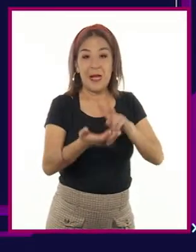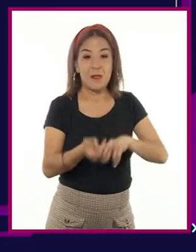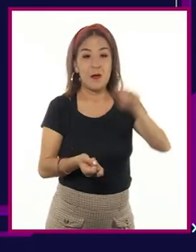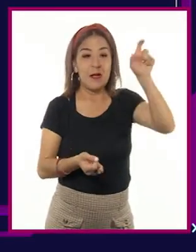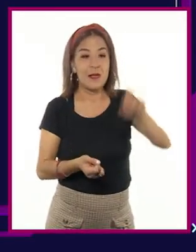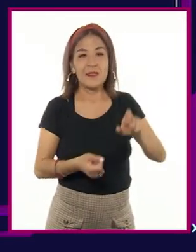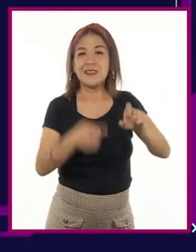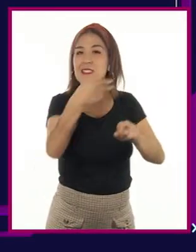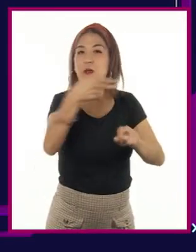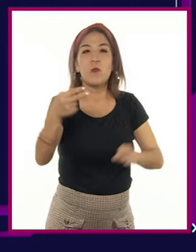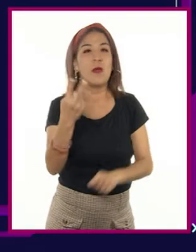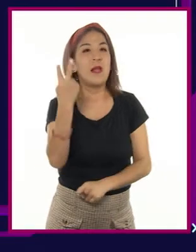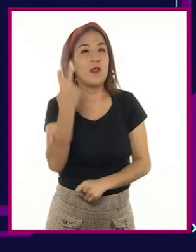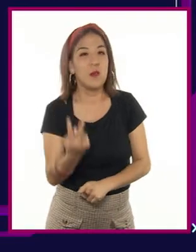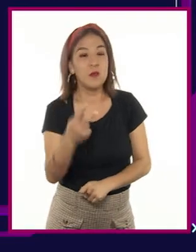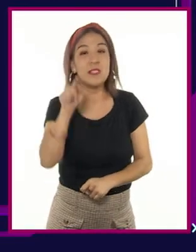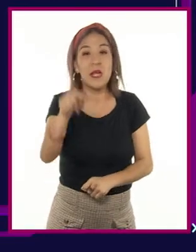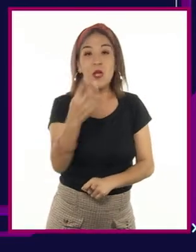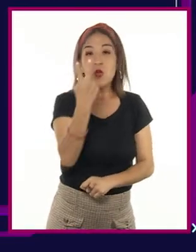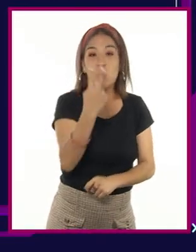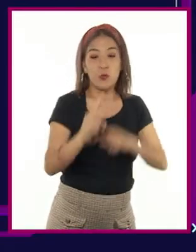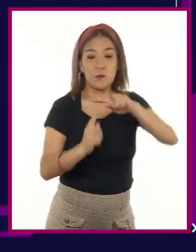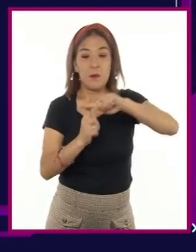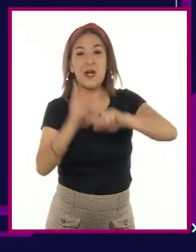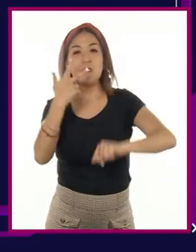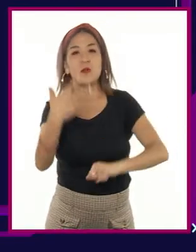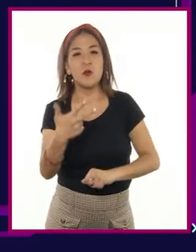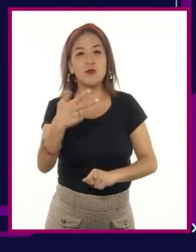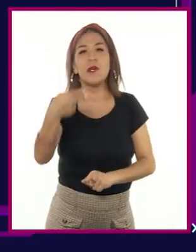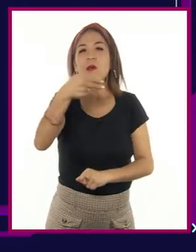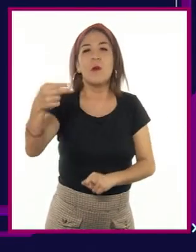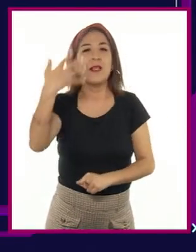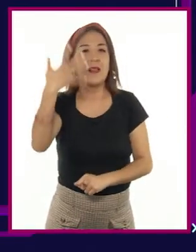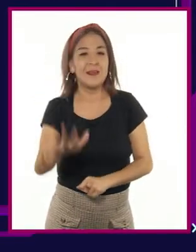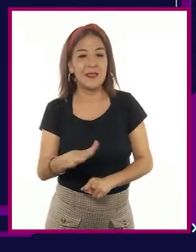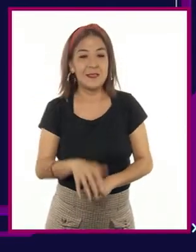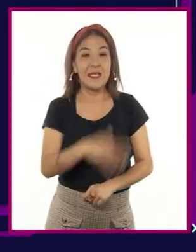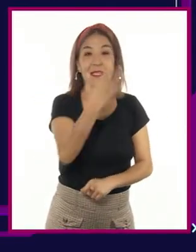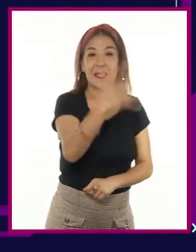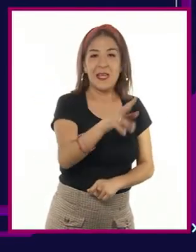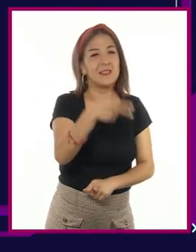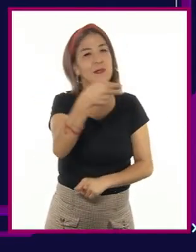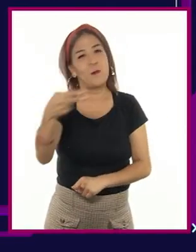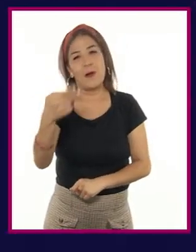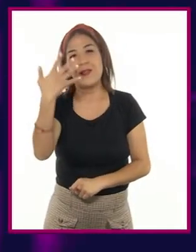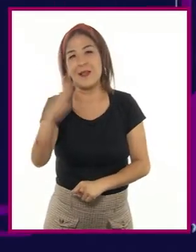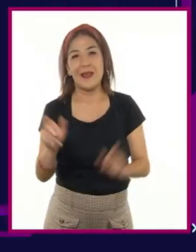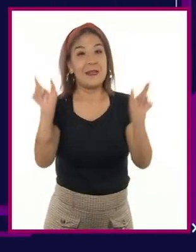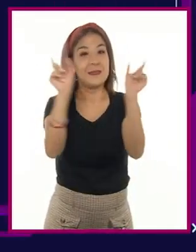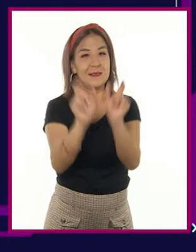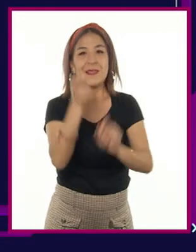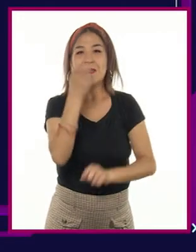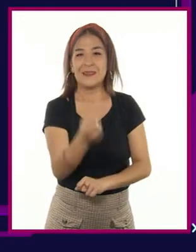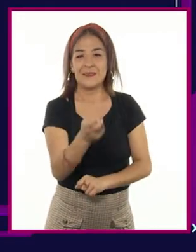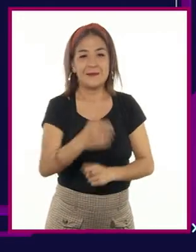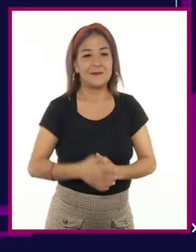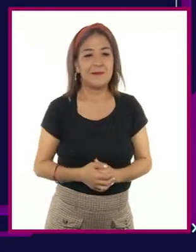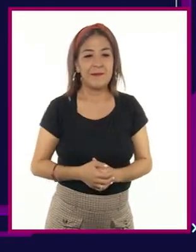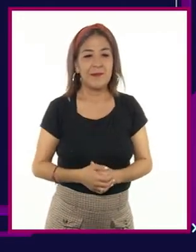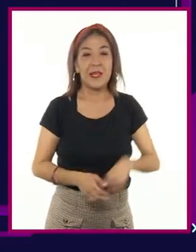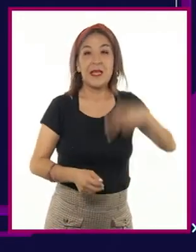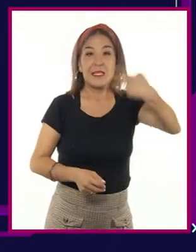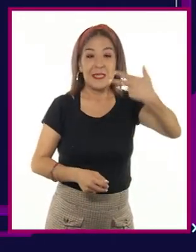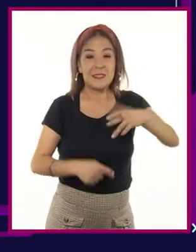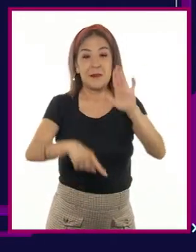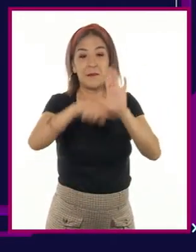igual a 2 ya que 28 es igual a 10 y 10 es igual a 10 en la ecuación 13 - de igual